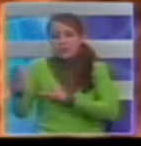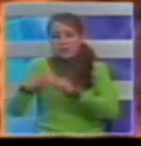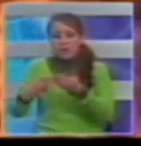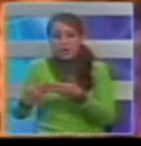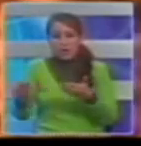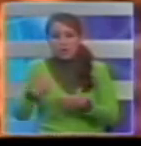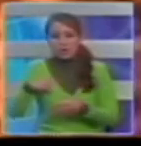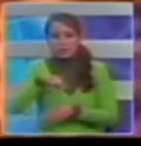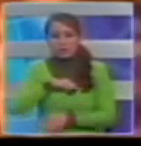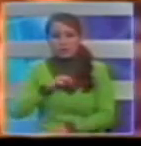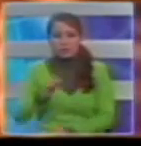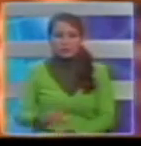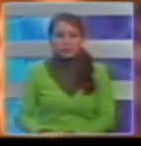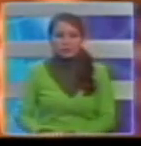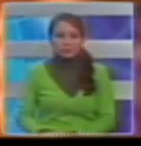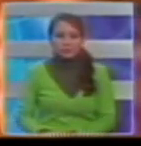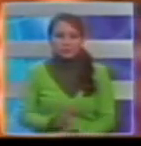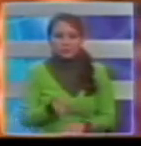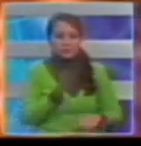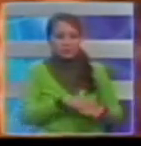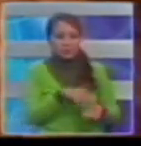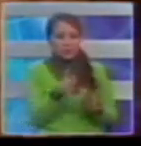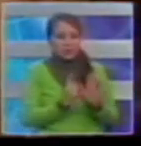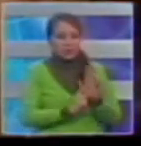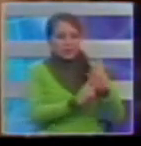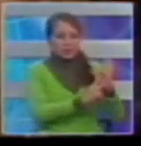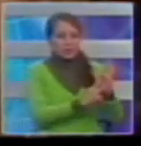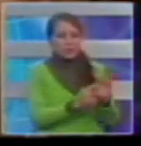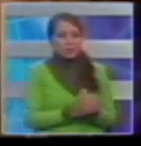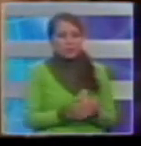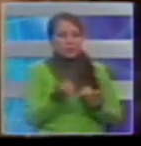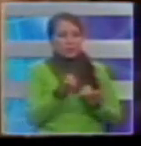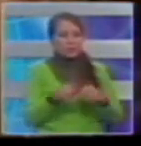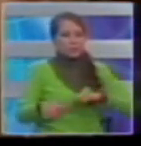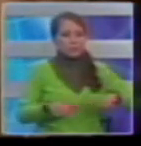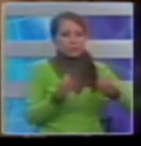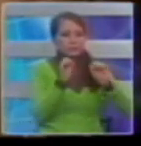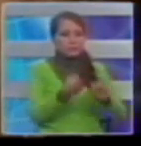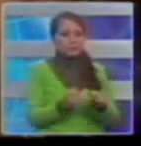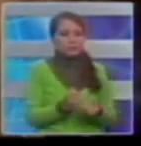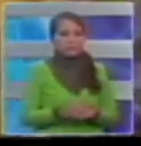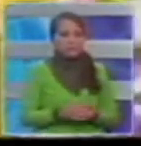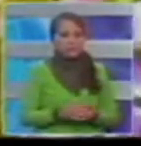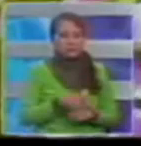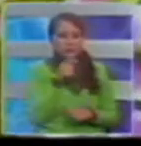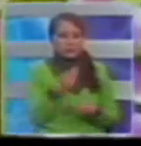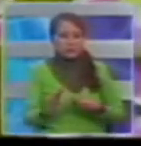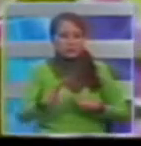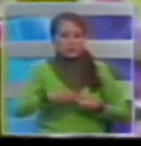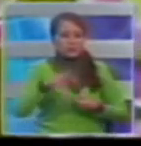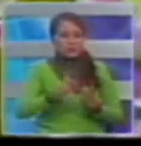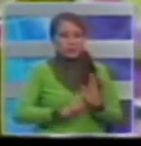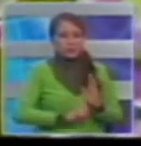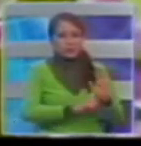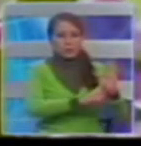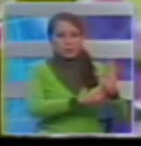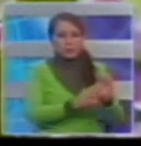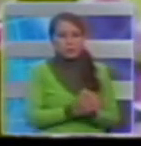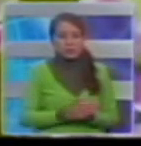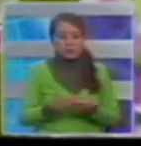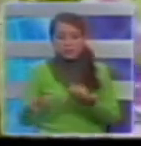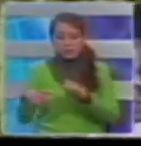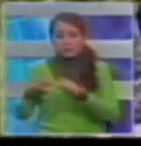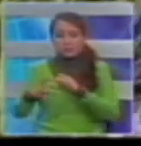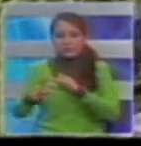producto como Ecuagénera. Y a propósito de esta exposición, Iván, ¿qué actividades podrán realizar los asistentes a la exposición? Número